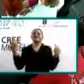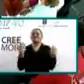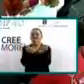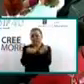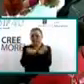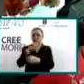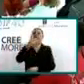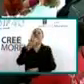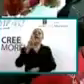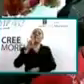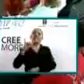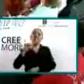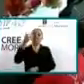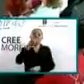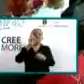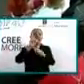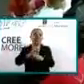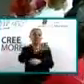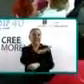general, otra mujer también muy valiosa,